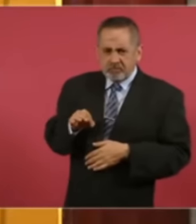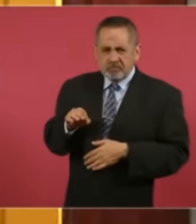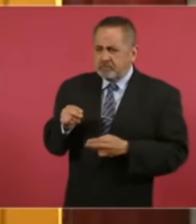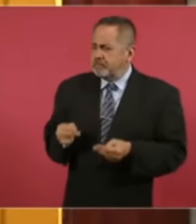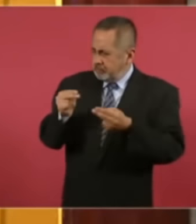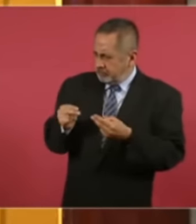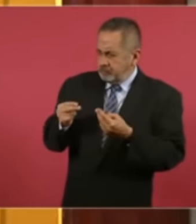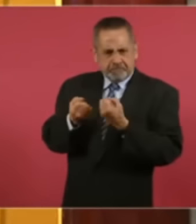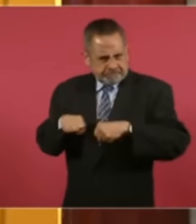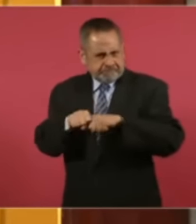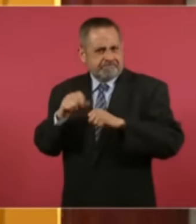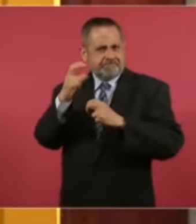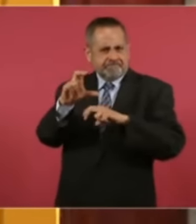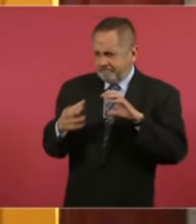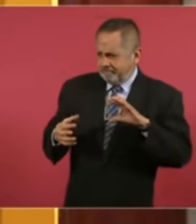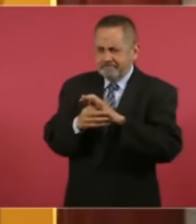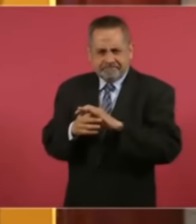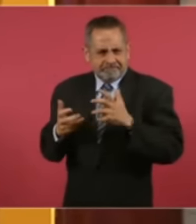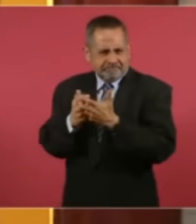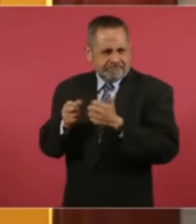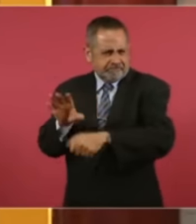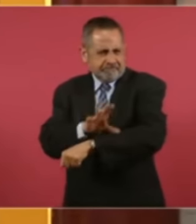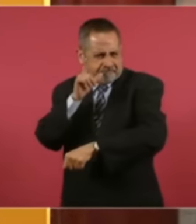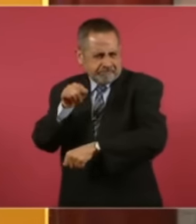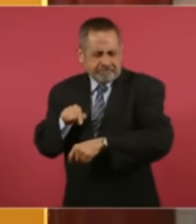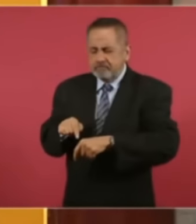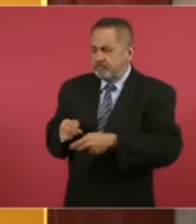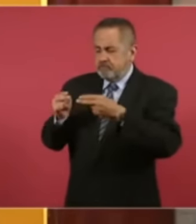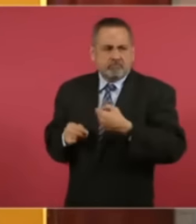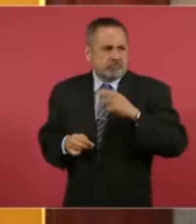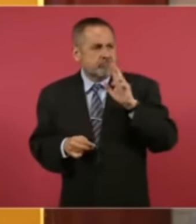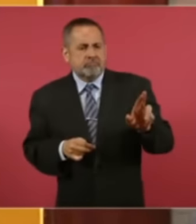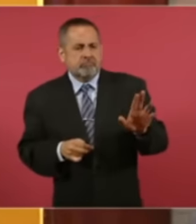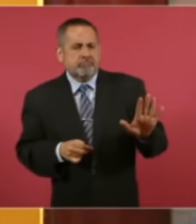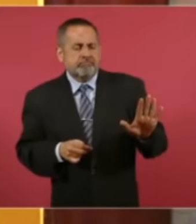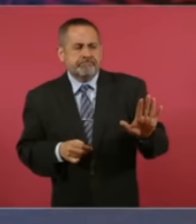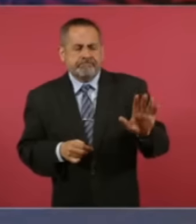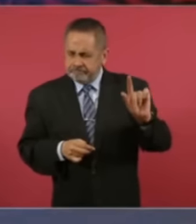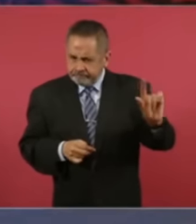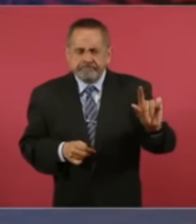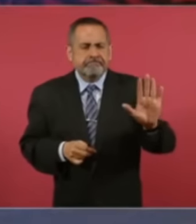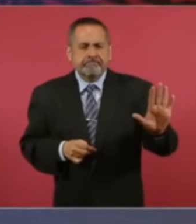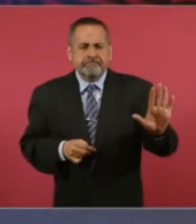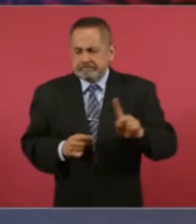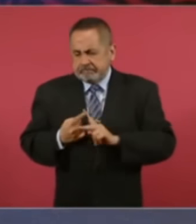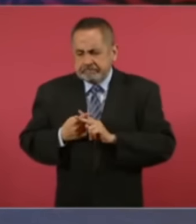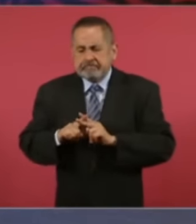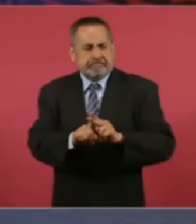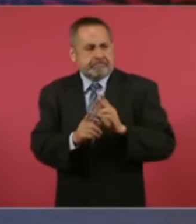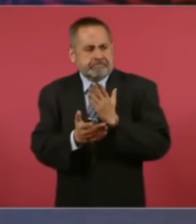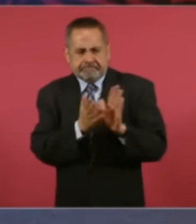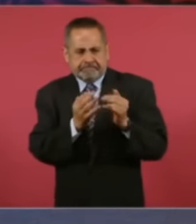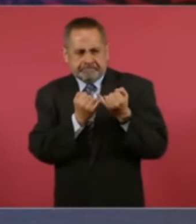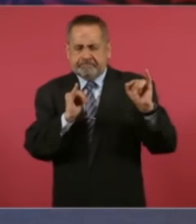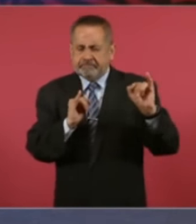de los energéticos o a la electricidad, le respondo que apenas estamos